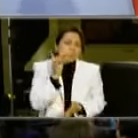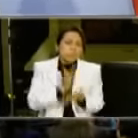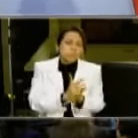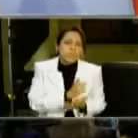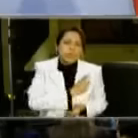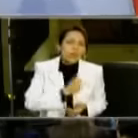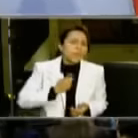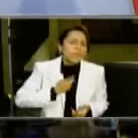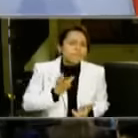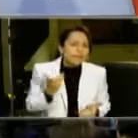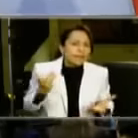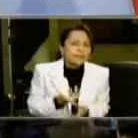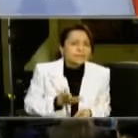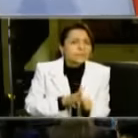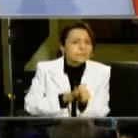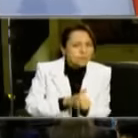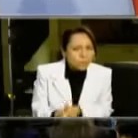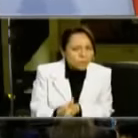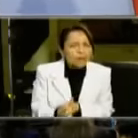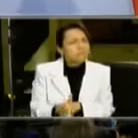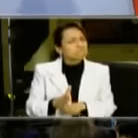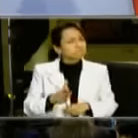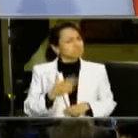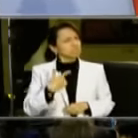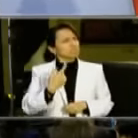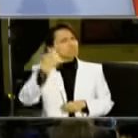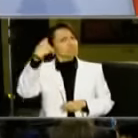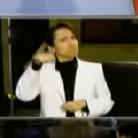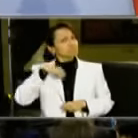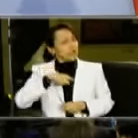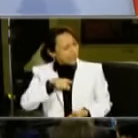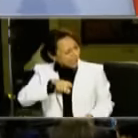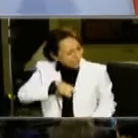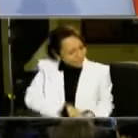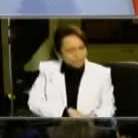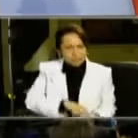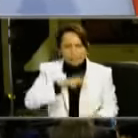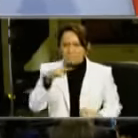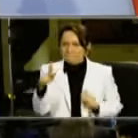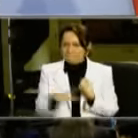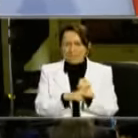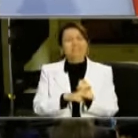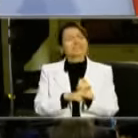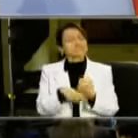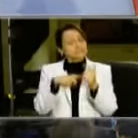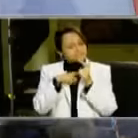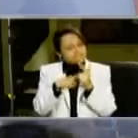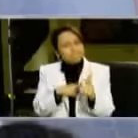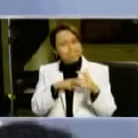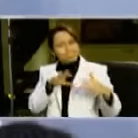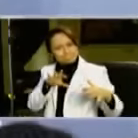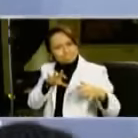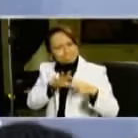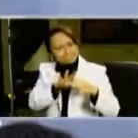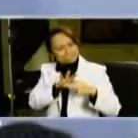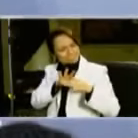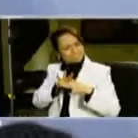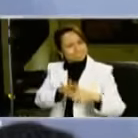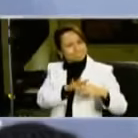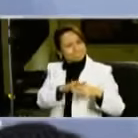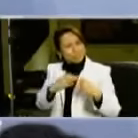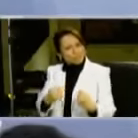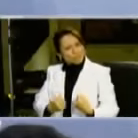constituir la mayor cantidad de alianzas posibles al interés de nuestra región, de manera de pesar en ese sistema de las condiciones que